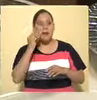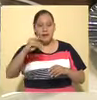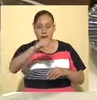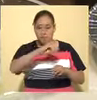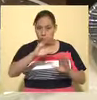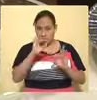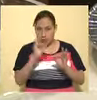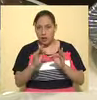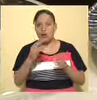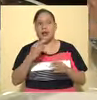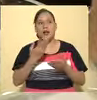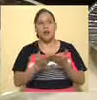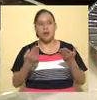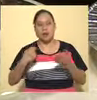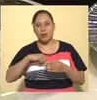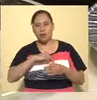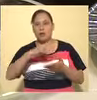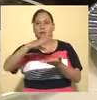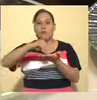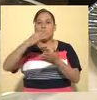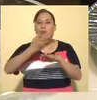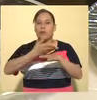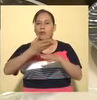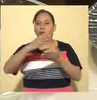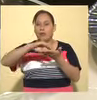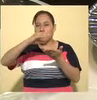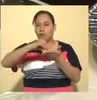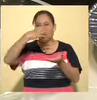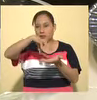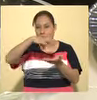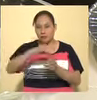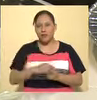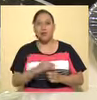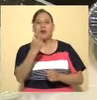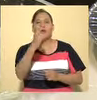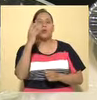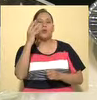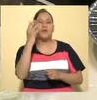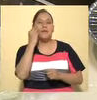vamos a agregar nuestra ¿cuántos grenetina. ¿Cuántos limones? El jugo de un limón yo considero.